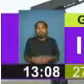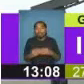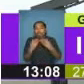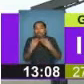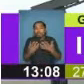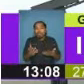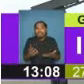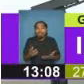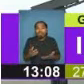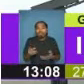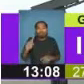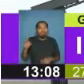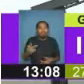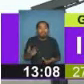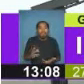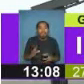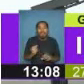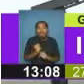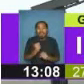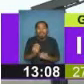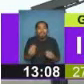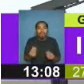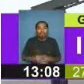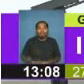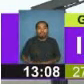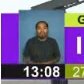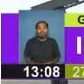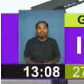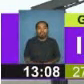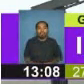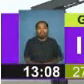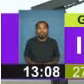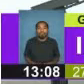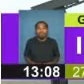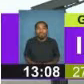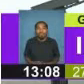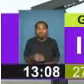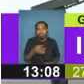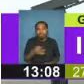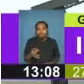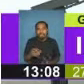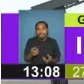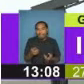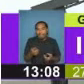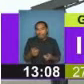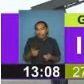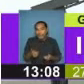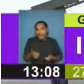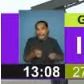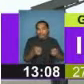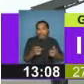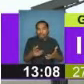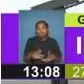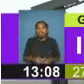también No es cierto va a haber que que realizar gestiones trámites para que podamos seguir